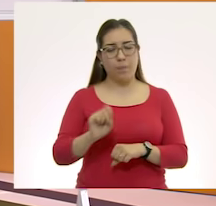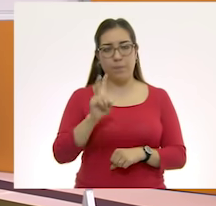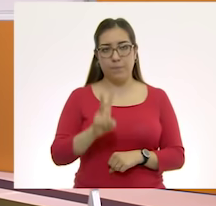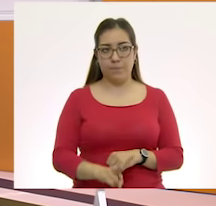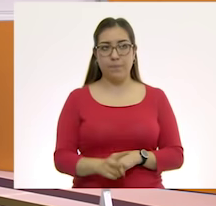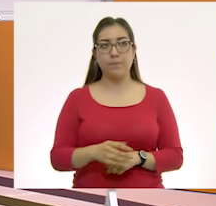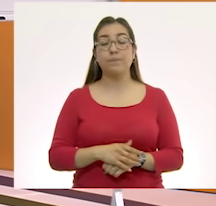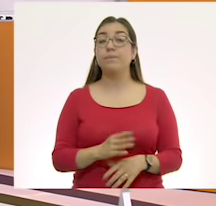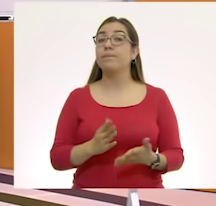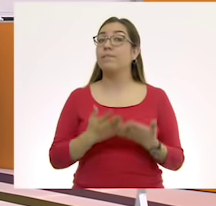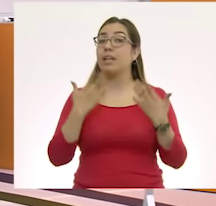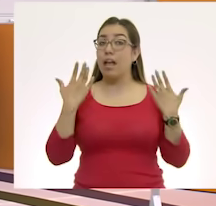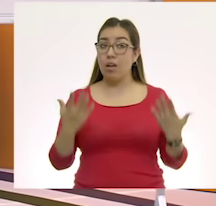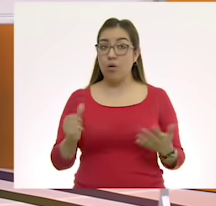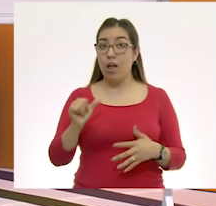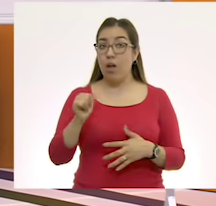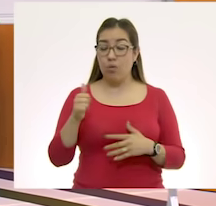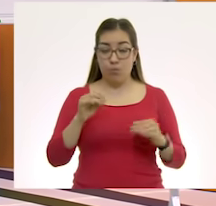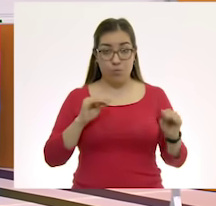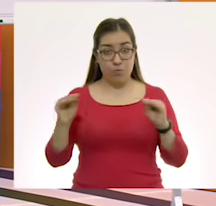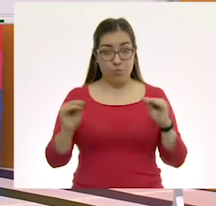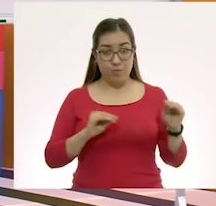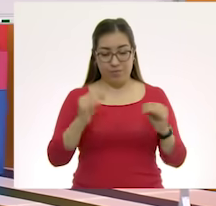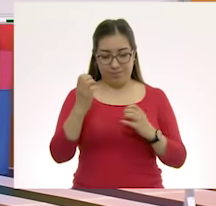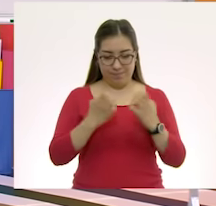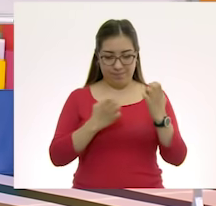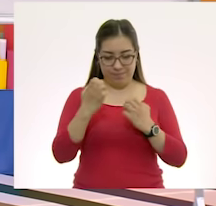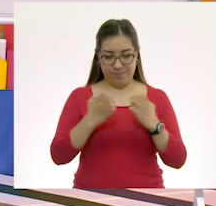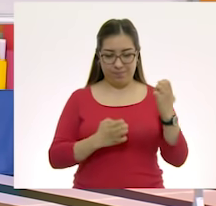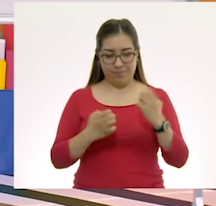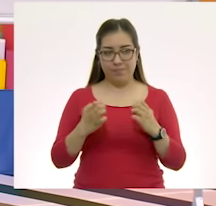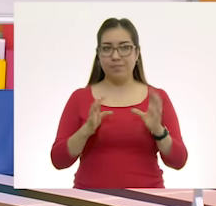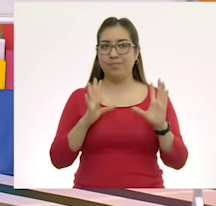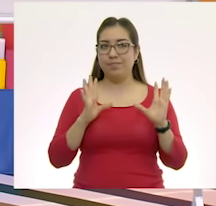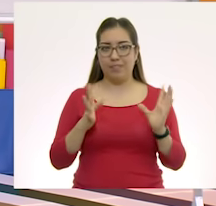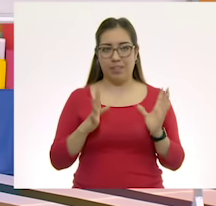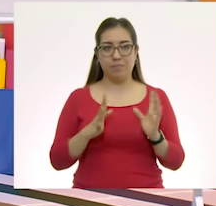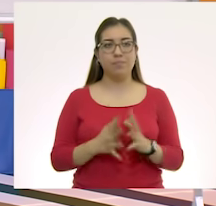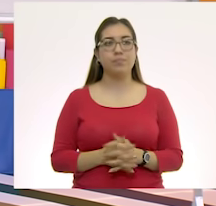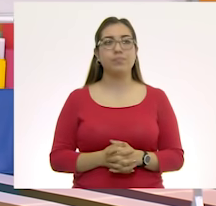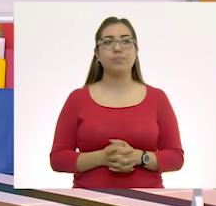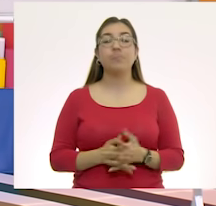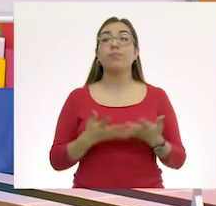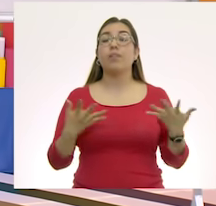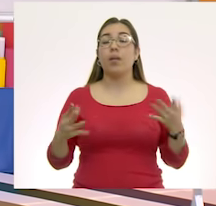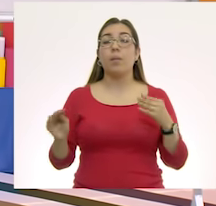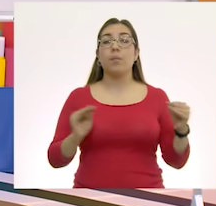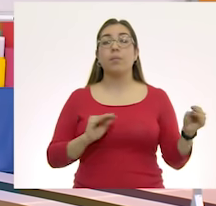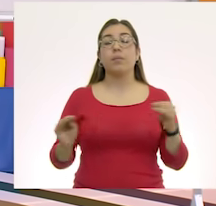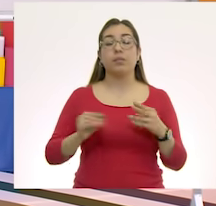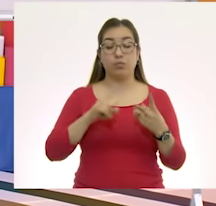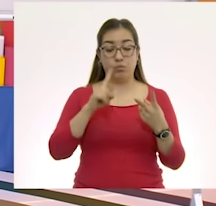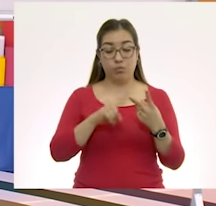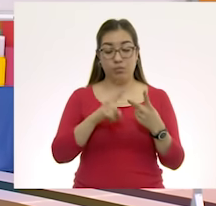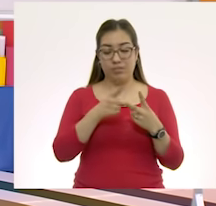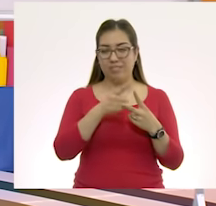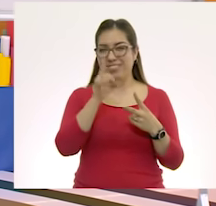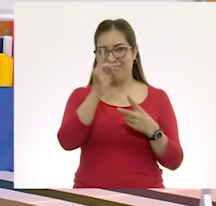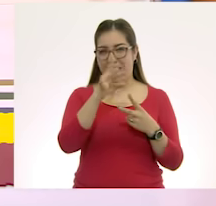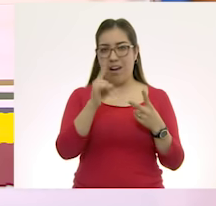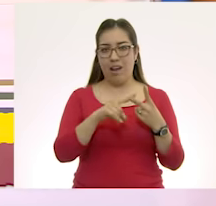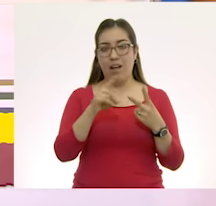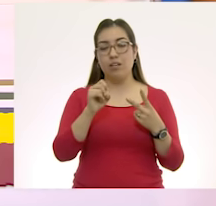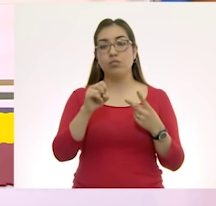Bien, pasemos ahora al siguiente ejercicio. Vamos a hacer una actividad. ¿Cuál es? Pero ahora con movimientos súbitos.